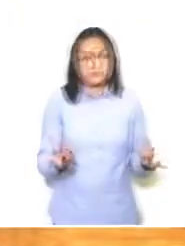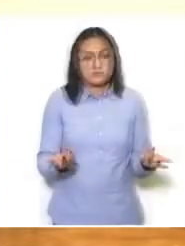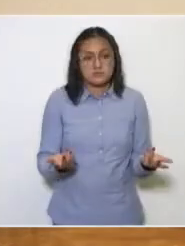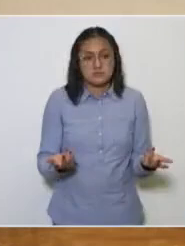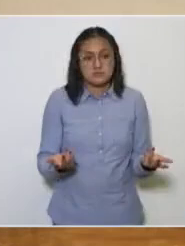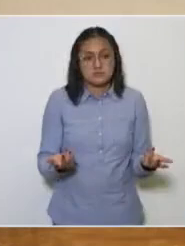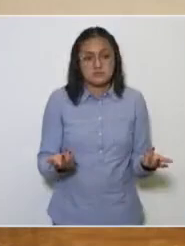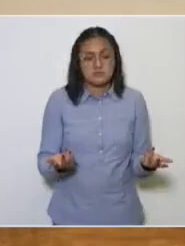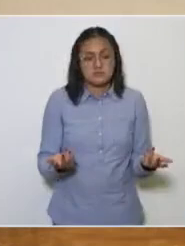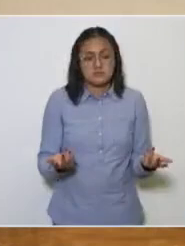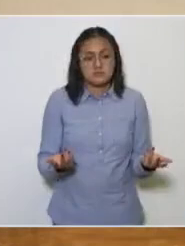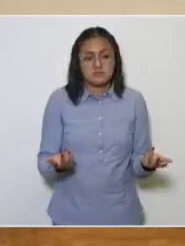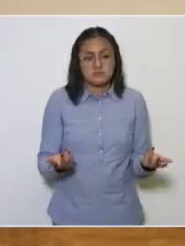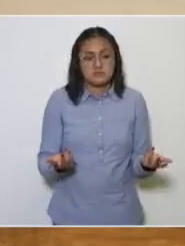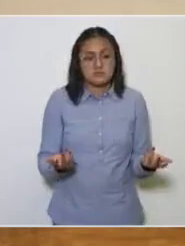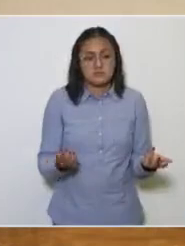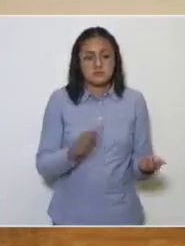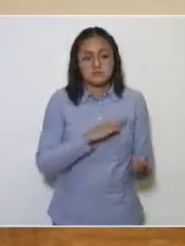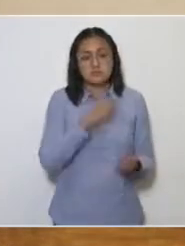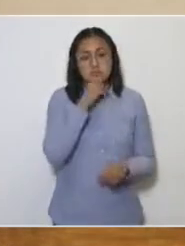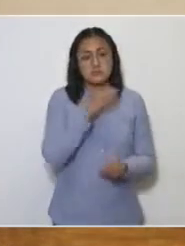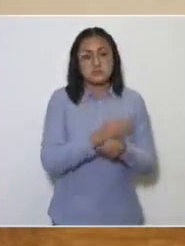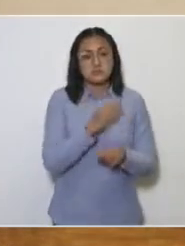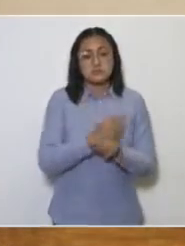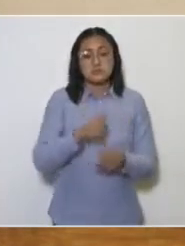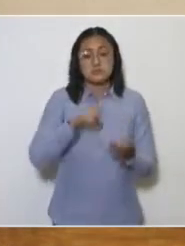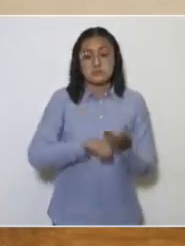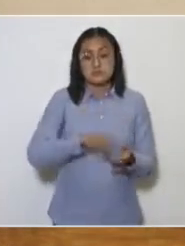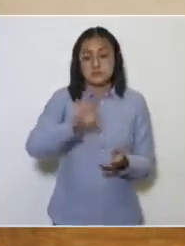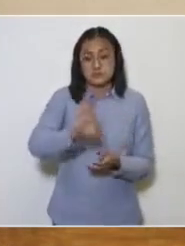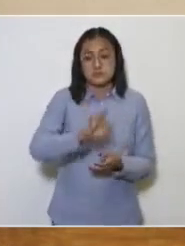nadie podrá decir que en la 46